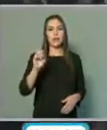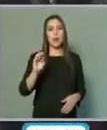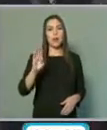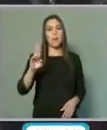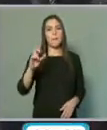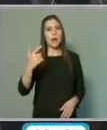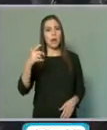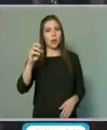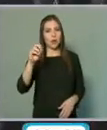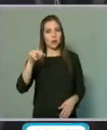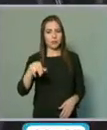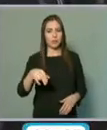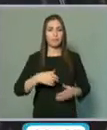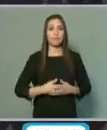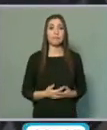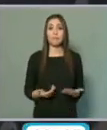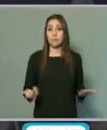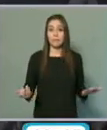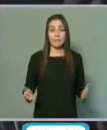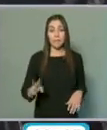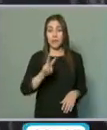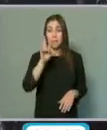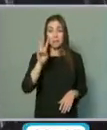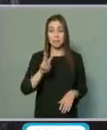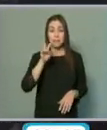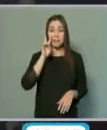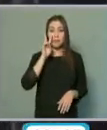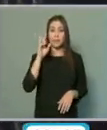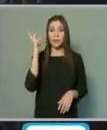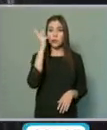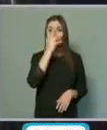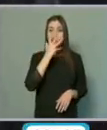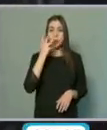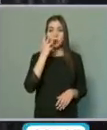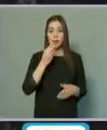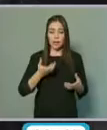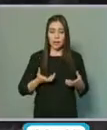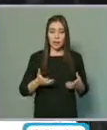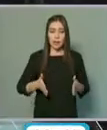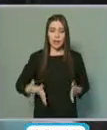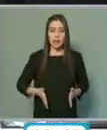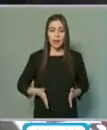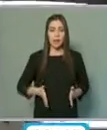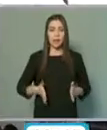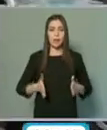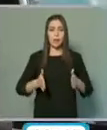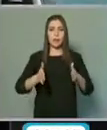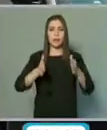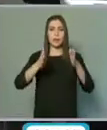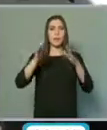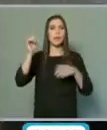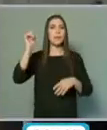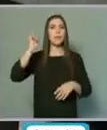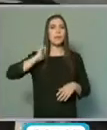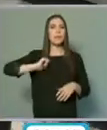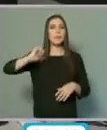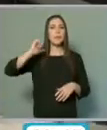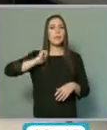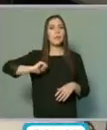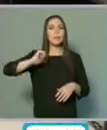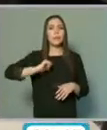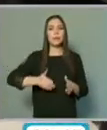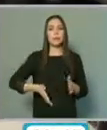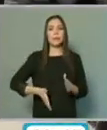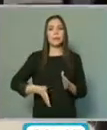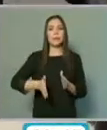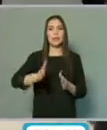Digo, tío Alberto, la verdad, no se ve bien bonita esta calle de Luis González Obregón, antigua de la